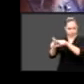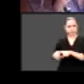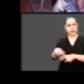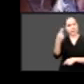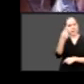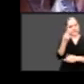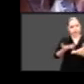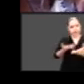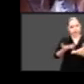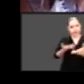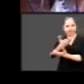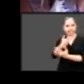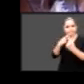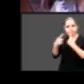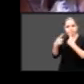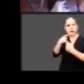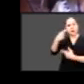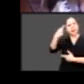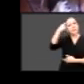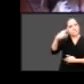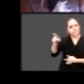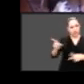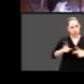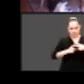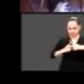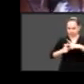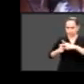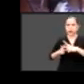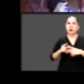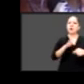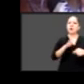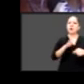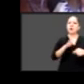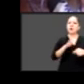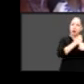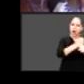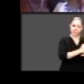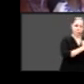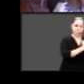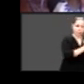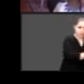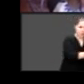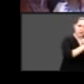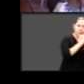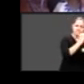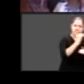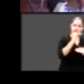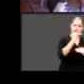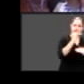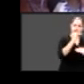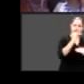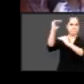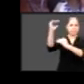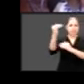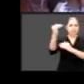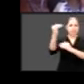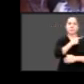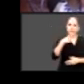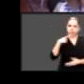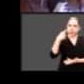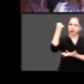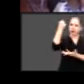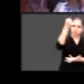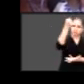gasto por rango de edad y poder hacer digamos una distribución más justa de los recursos pero